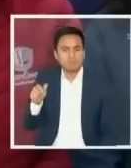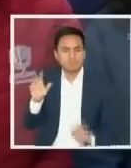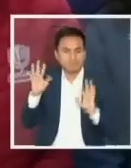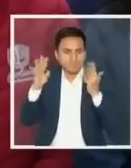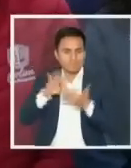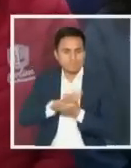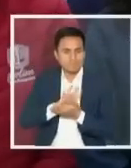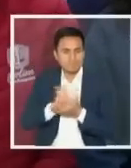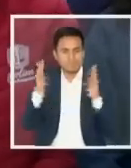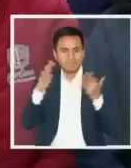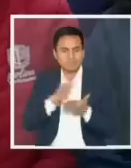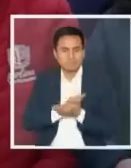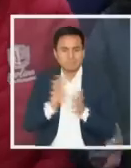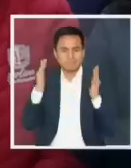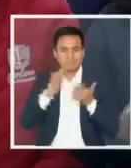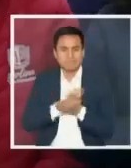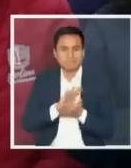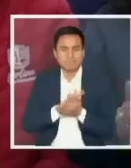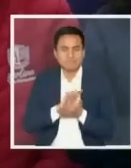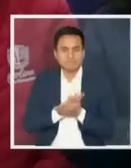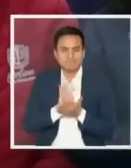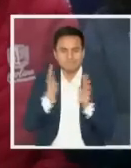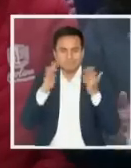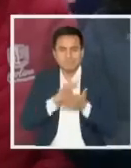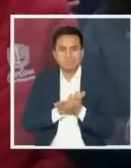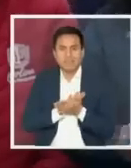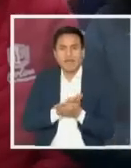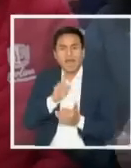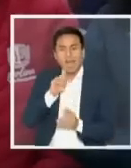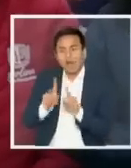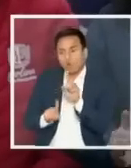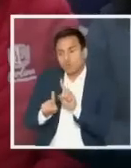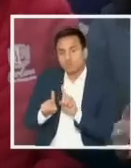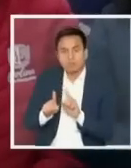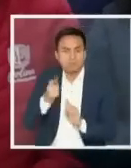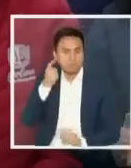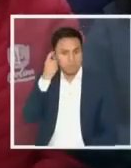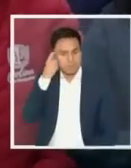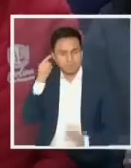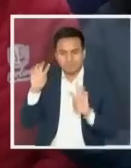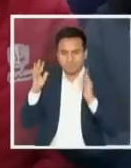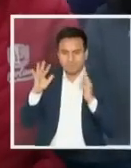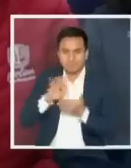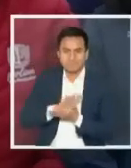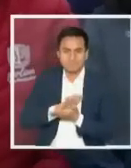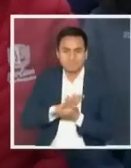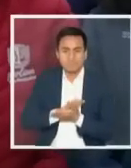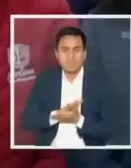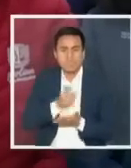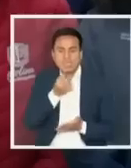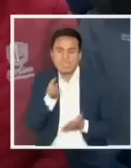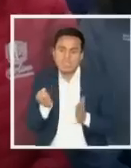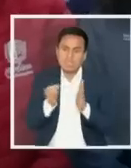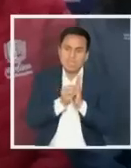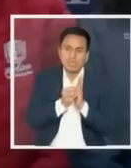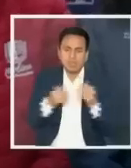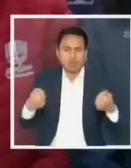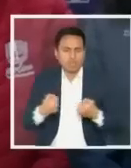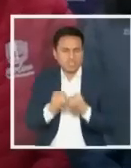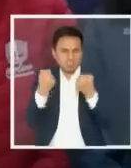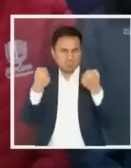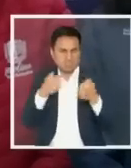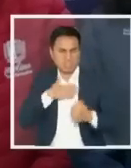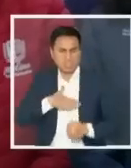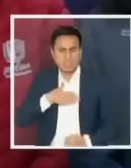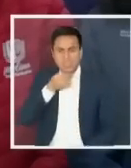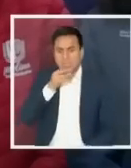manera. Vamos a tomar contacto nuevamente con Gabriela Alegría, porque entiendo que había una pauta ahí en la moneda, Gabo, se suspendió esa pauta. ¿Qué pasa en